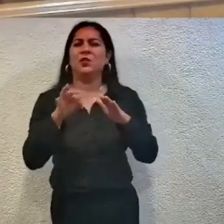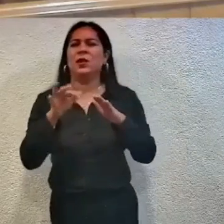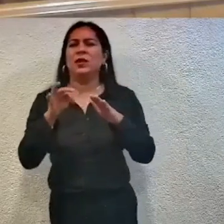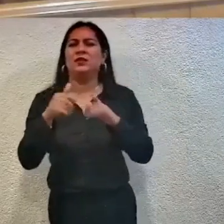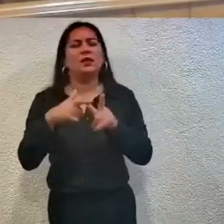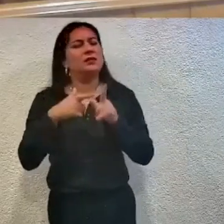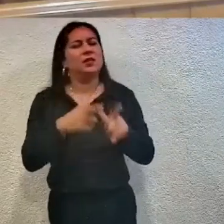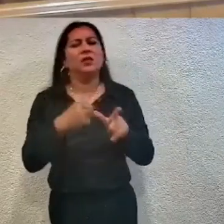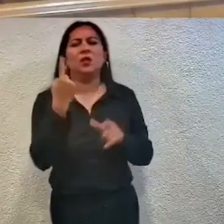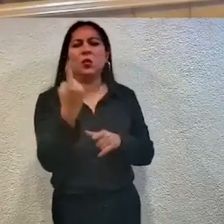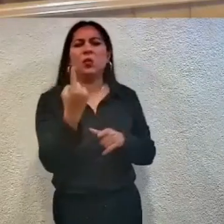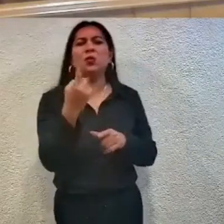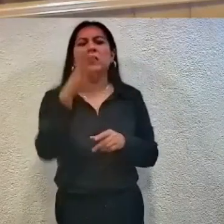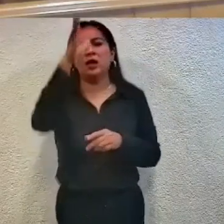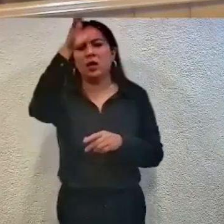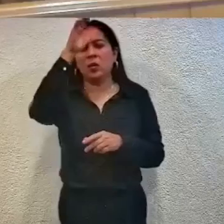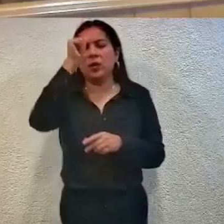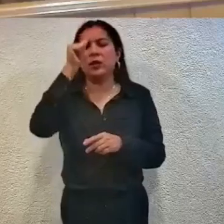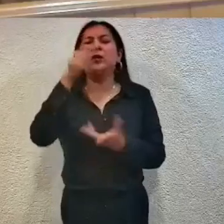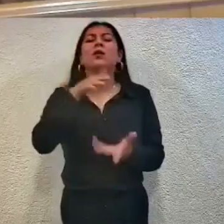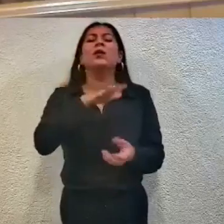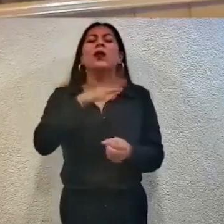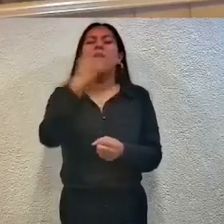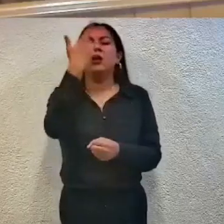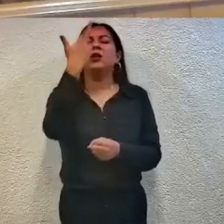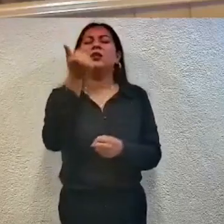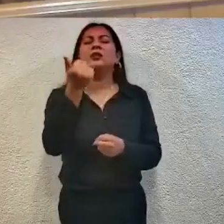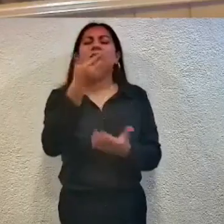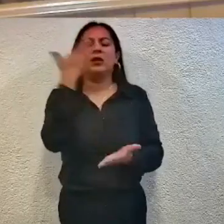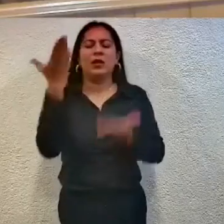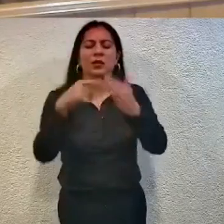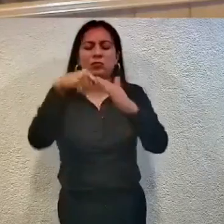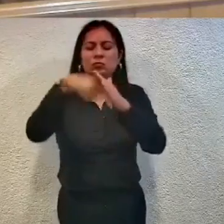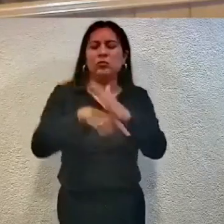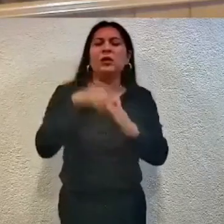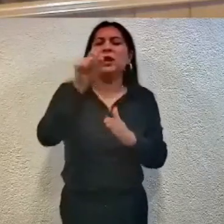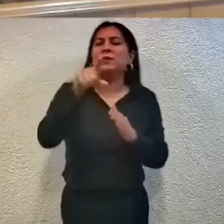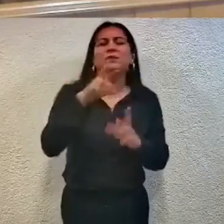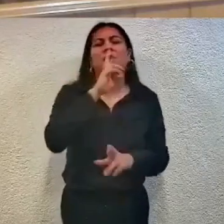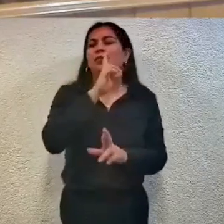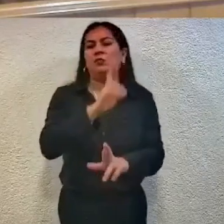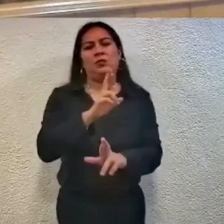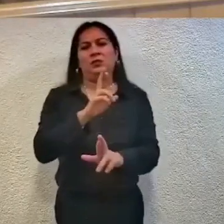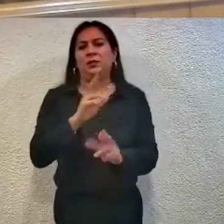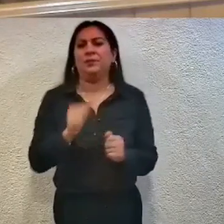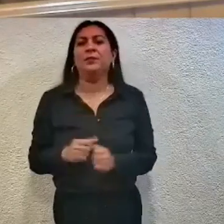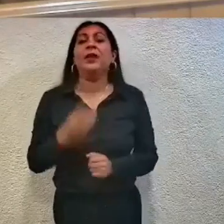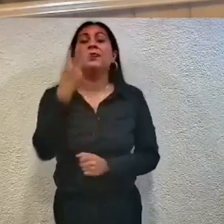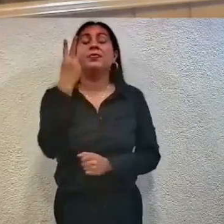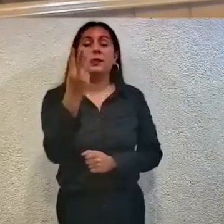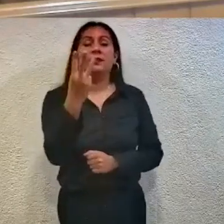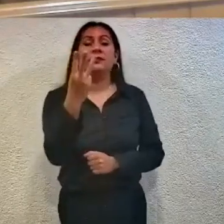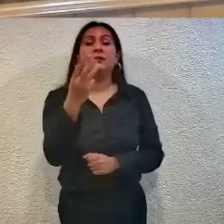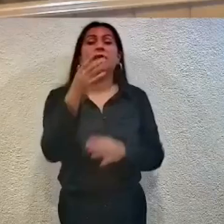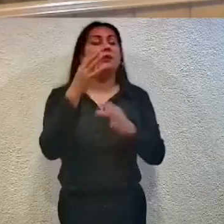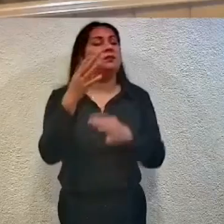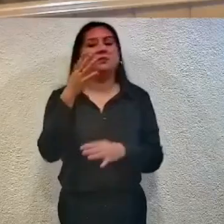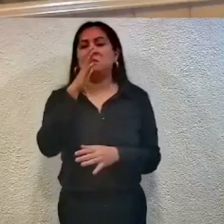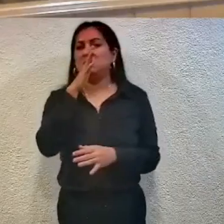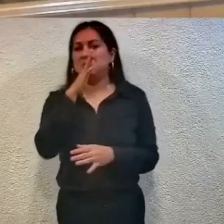2640 básica y 2640 contigua 1 de conformidad a lo razonado en el estudio de fondo de la presente